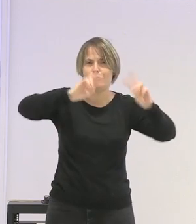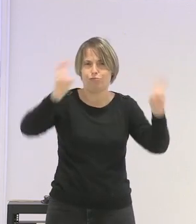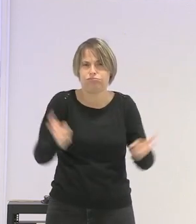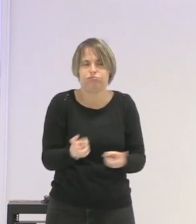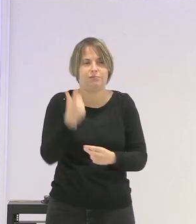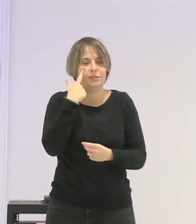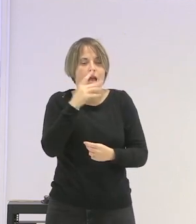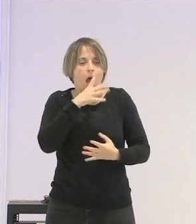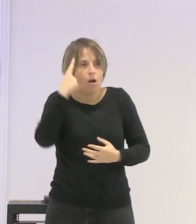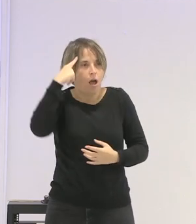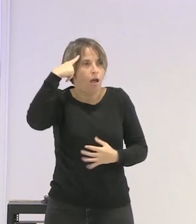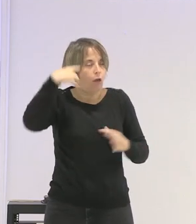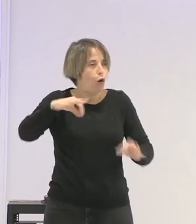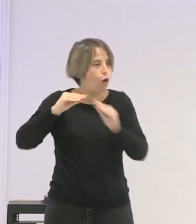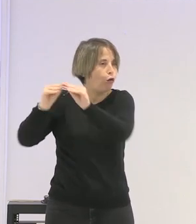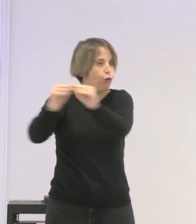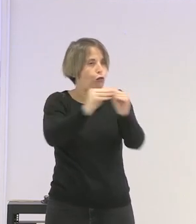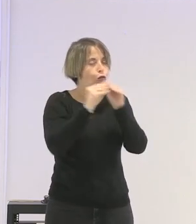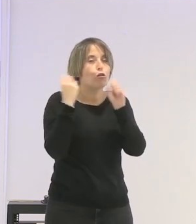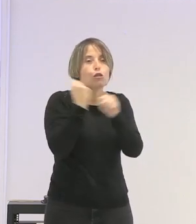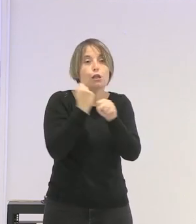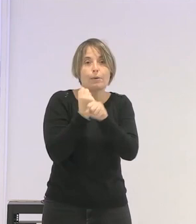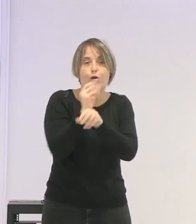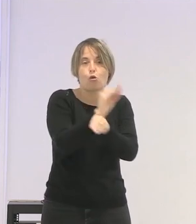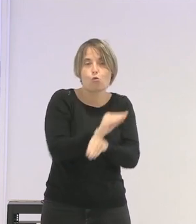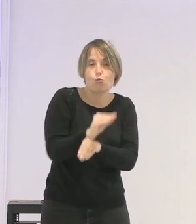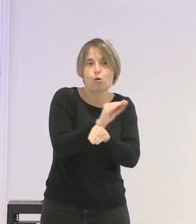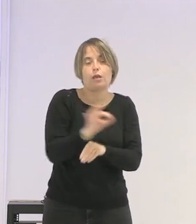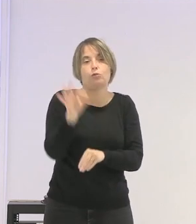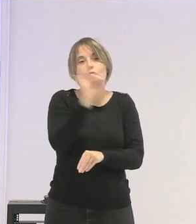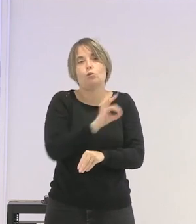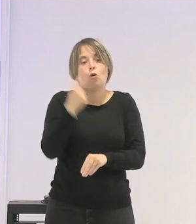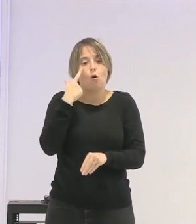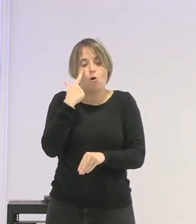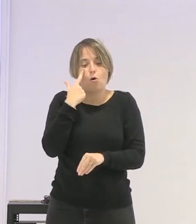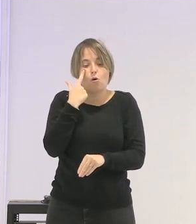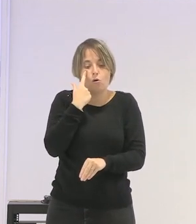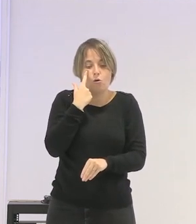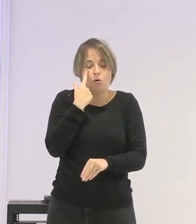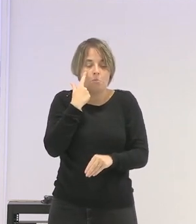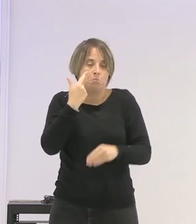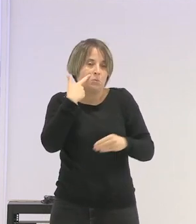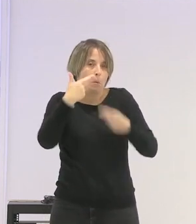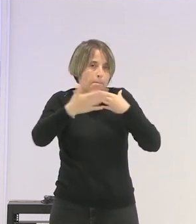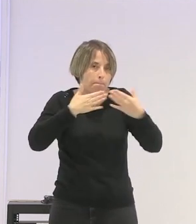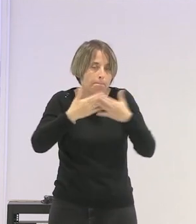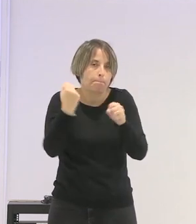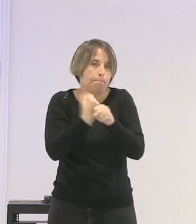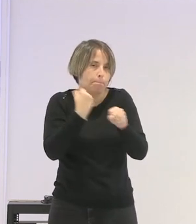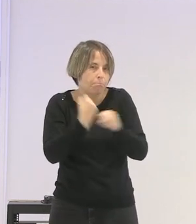se ha hecho más de sentido común hablar del trabajo de cuidados o de reproducción social o de reproducción de la mano de obra en términos